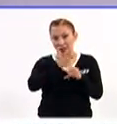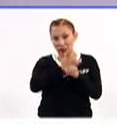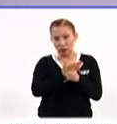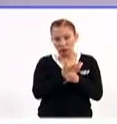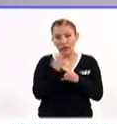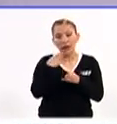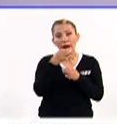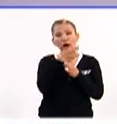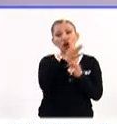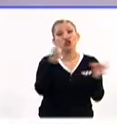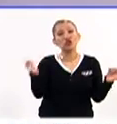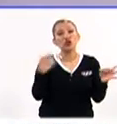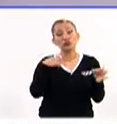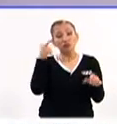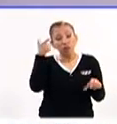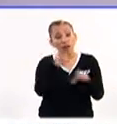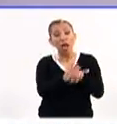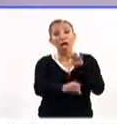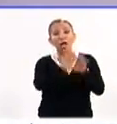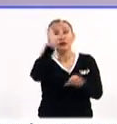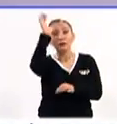Unidos, anunciaron un hallazgo